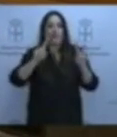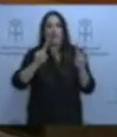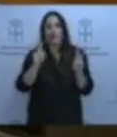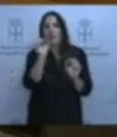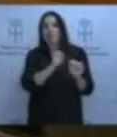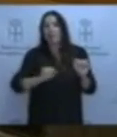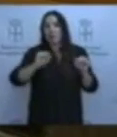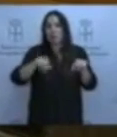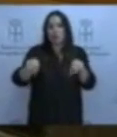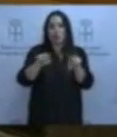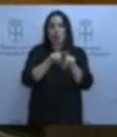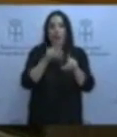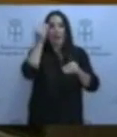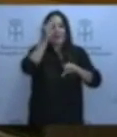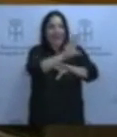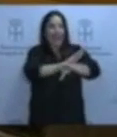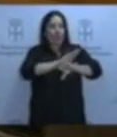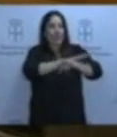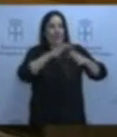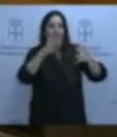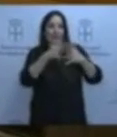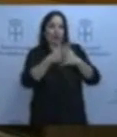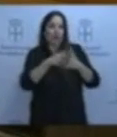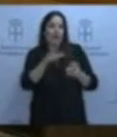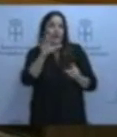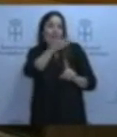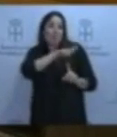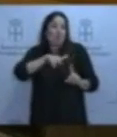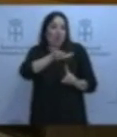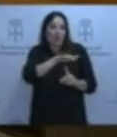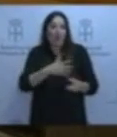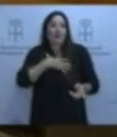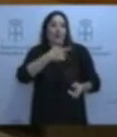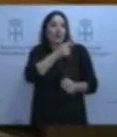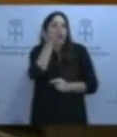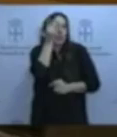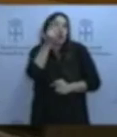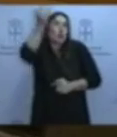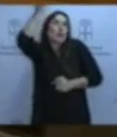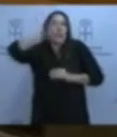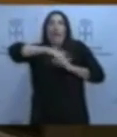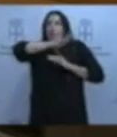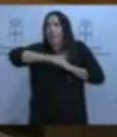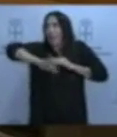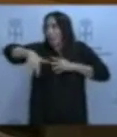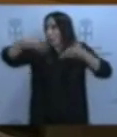soañando embelesados na súa Consellería de Infraestructuras e Medio Ambiente. Igual estaban soañando que se bañaban na